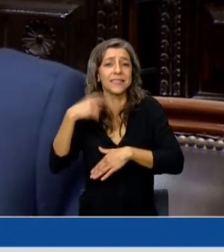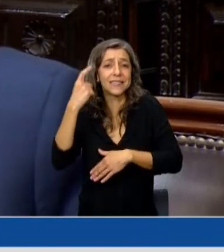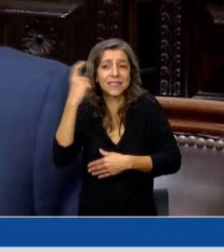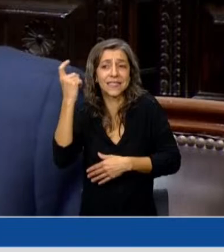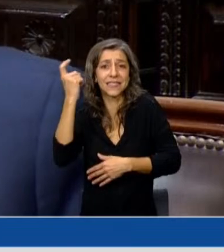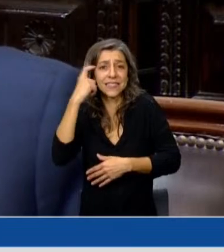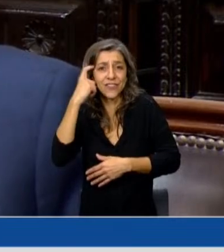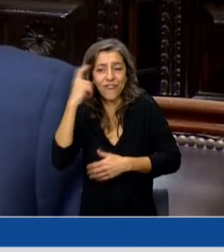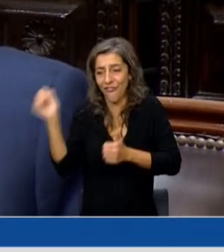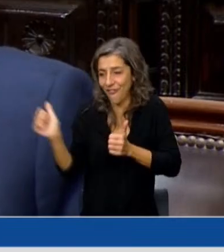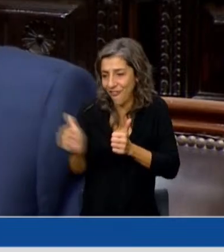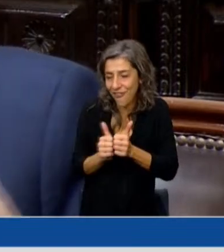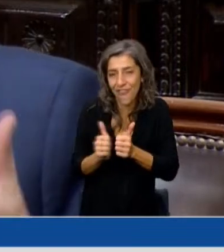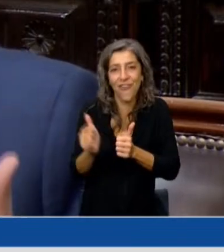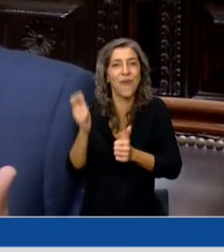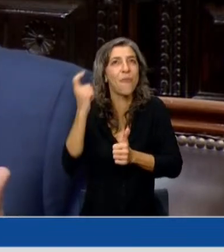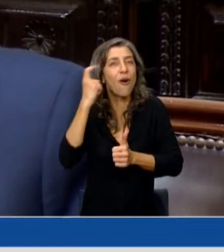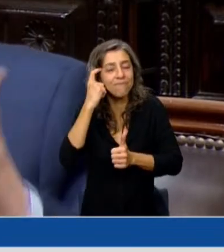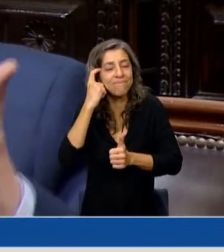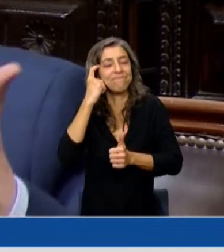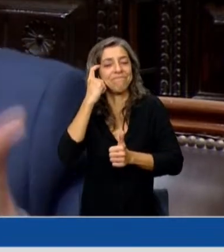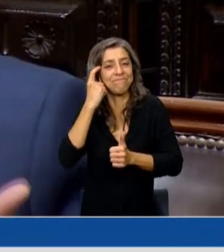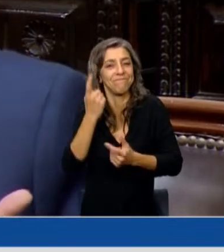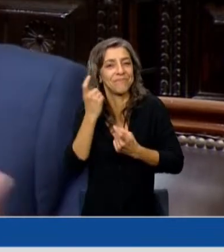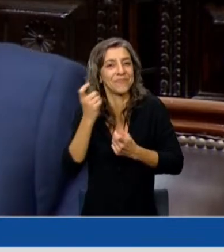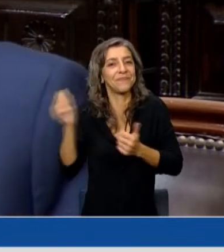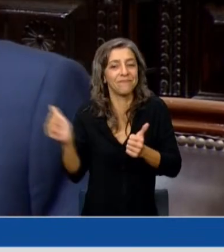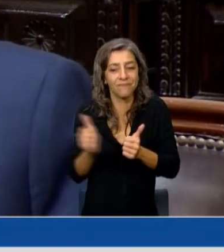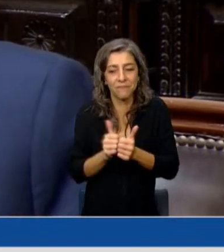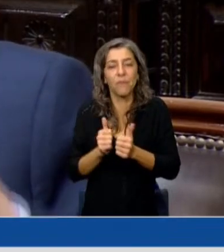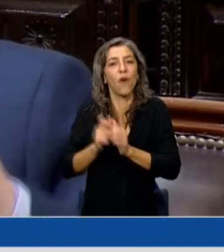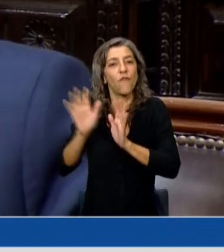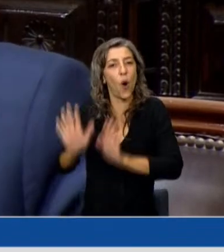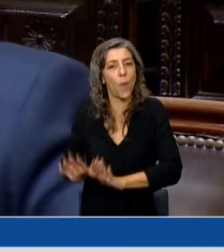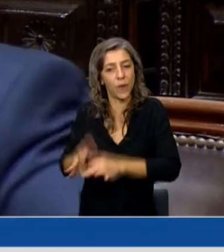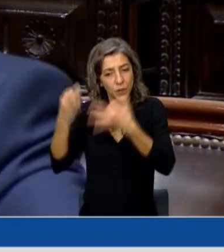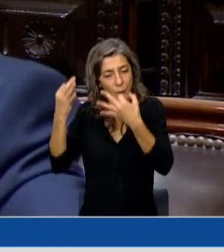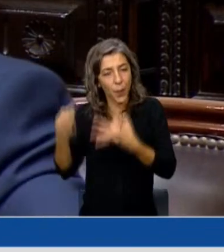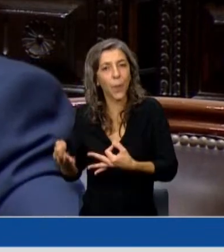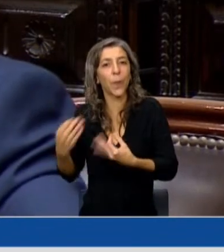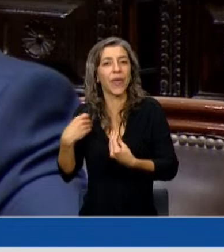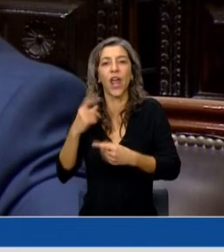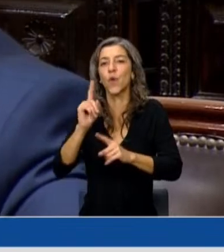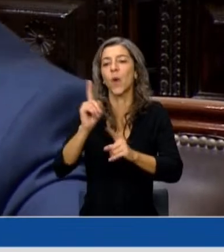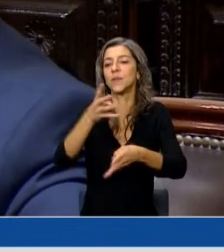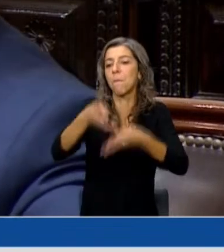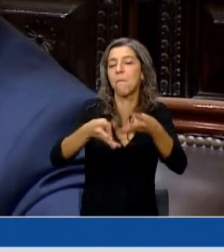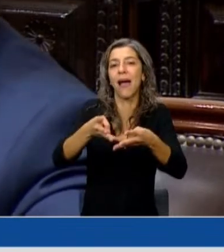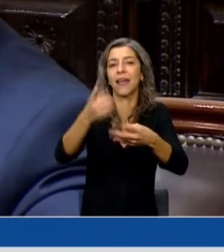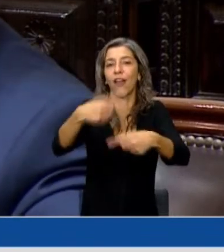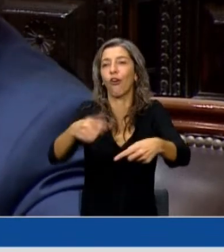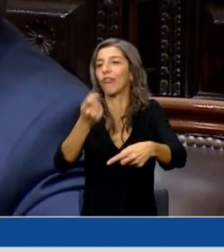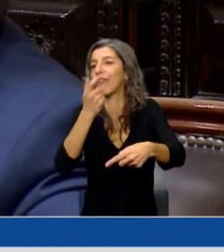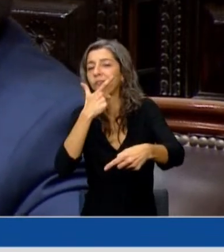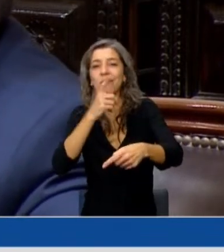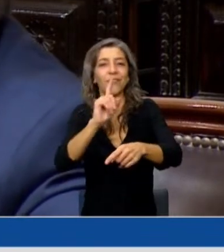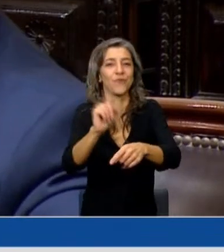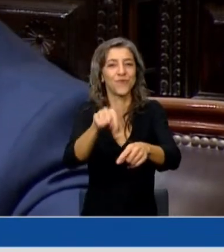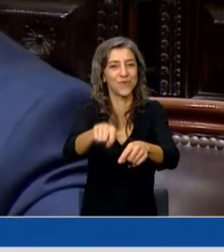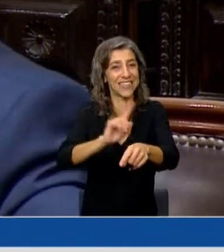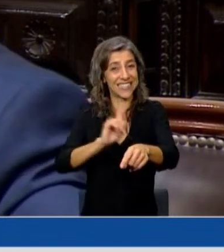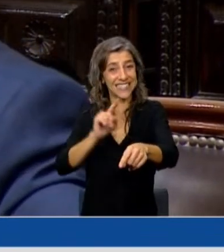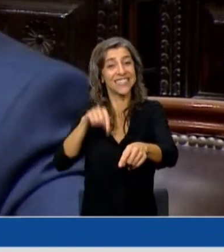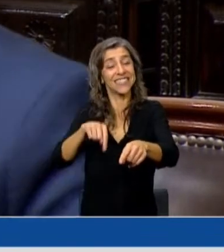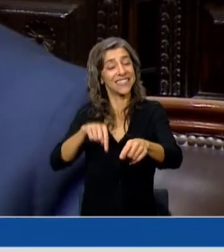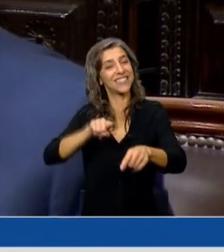el acompañamiento permanente de alguien que esté formado profesionalmente para saber cómo actuar. Y acá el acompañante